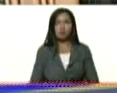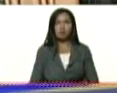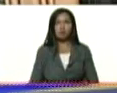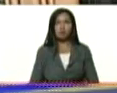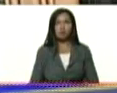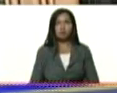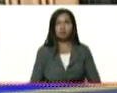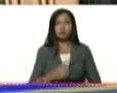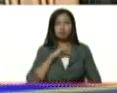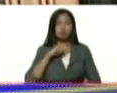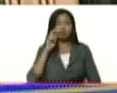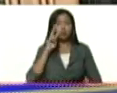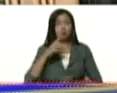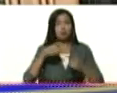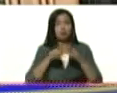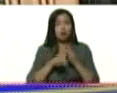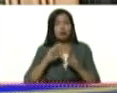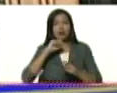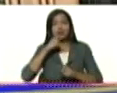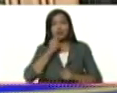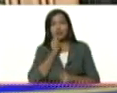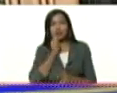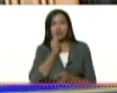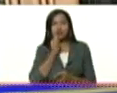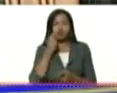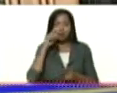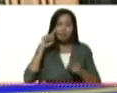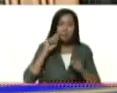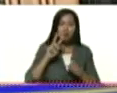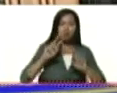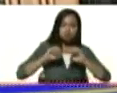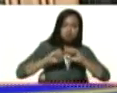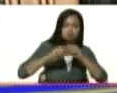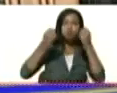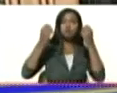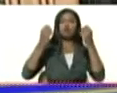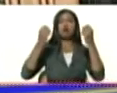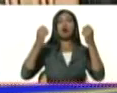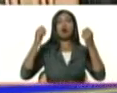Hemos visto a Rusia irrumpir